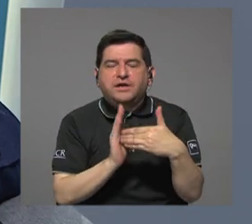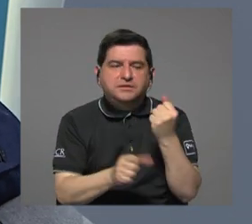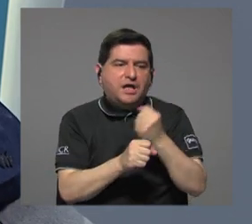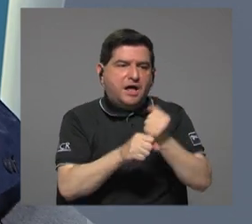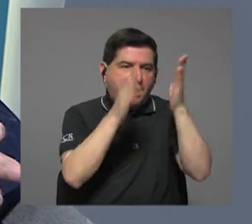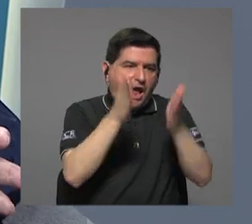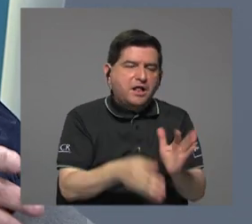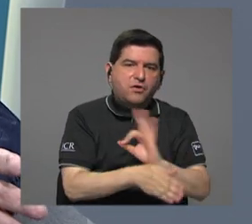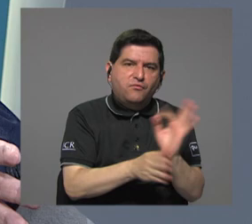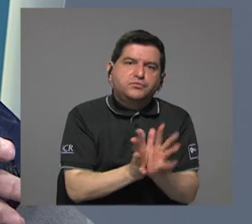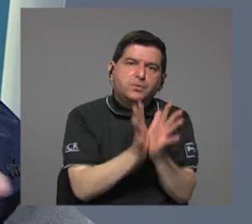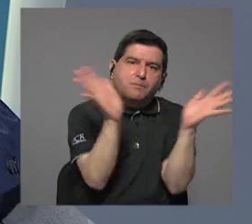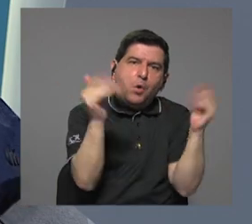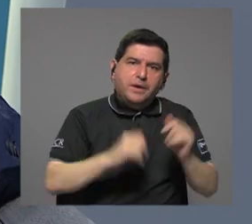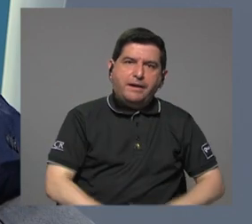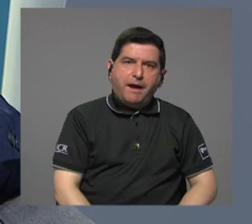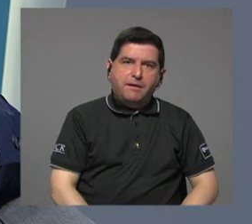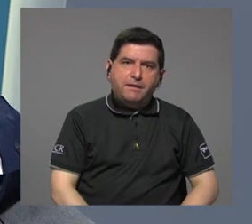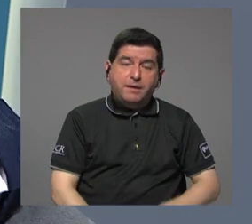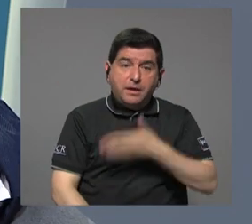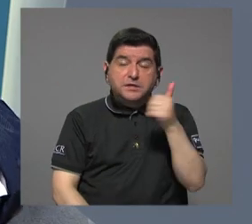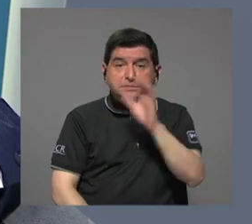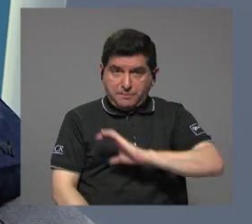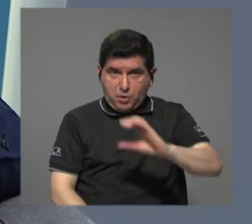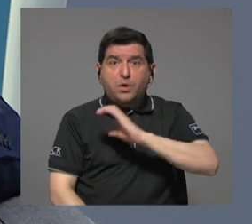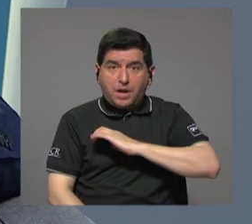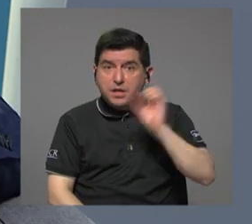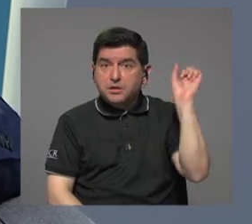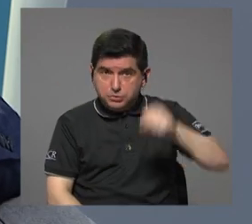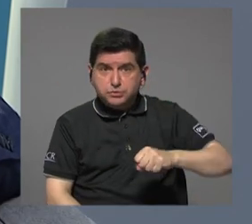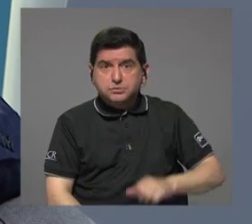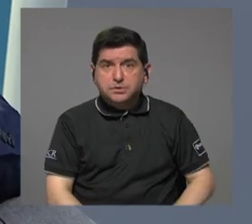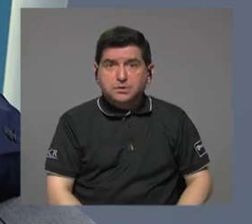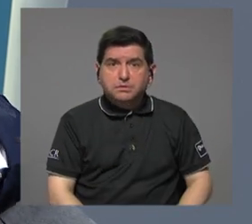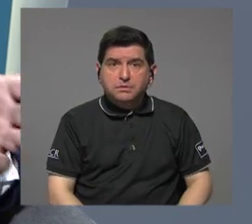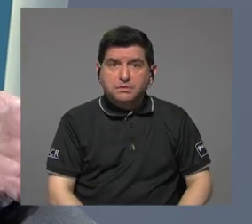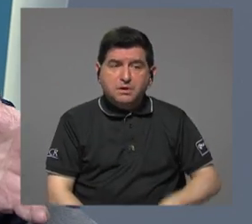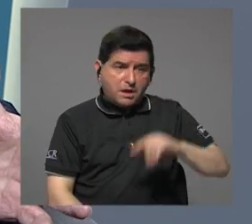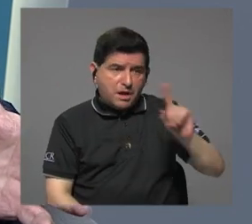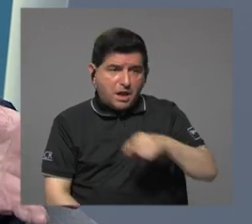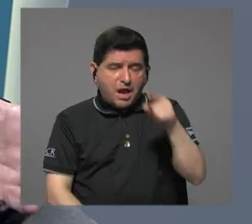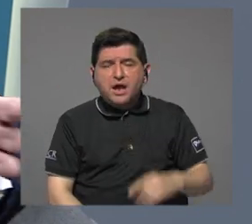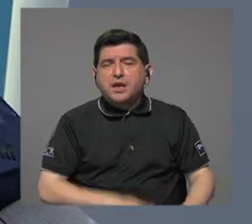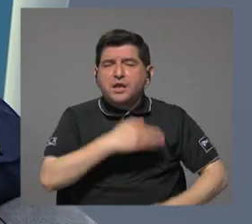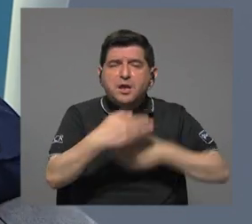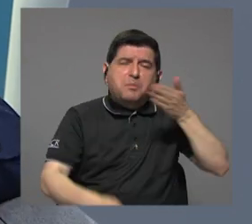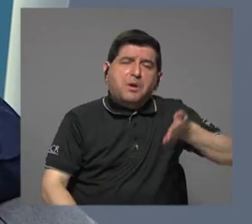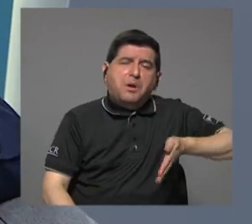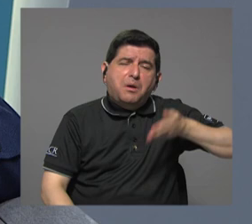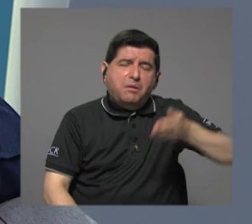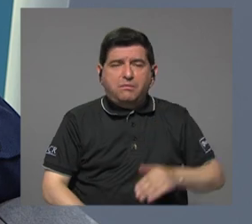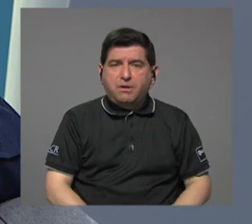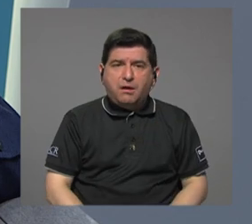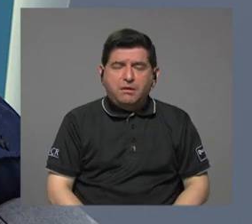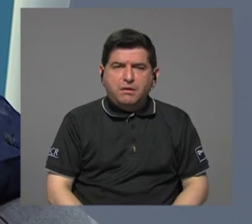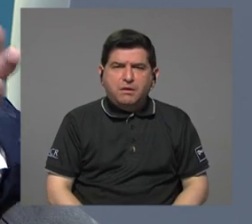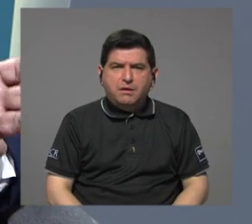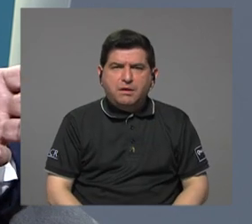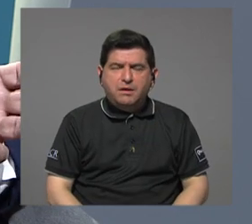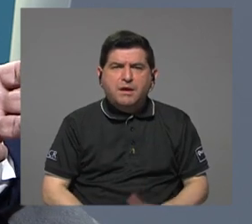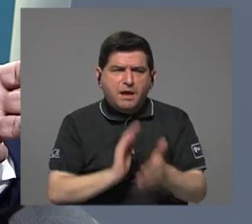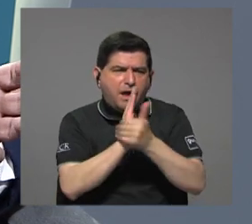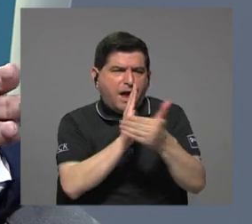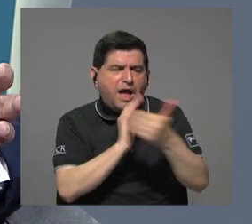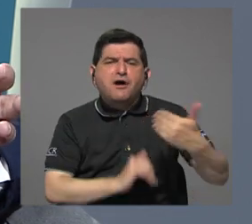trabajador de la función pública lo que hay que hacer es mejorar la calidad y la de eliminar la burocracia mejorar la capacidad